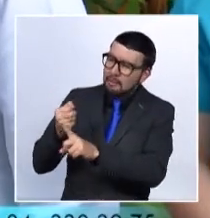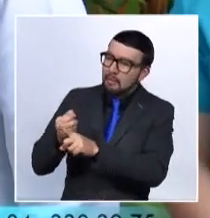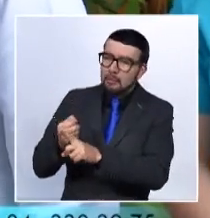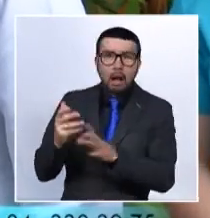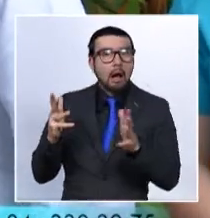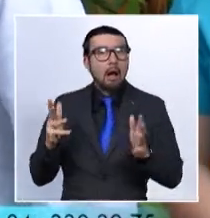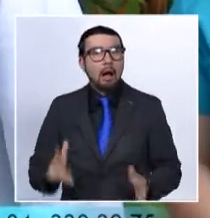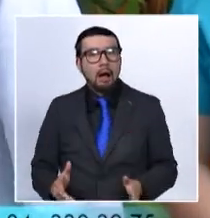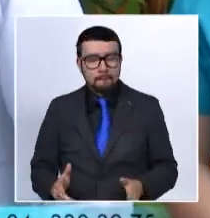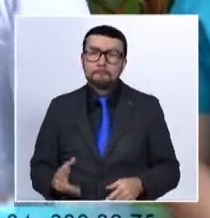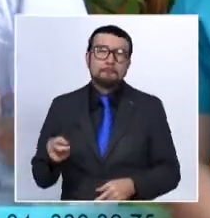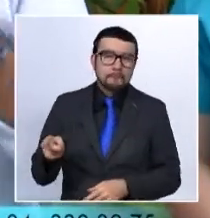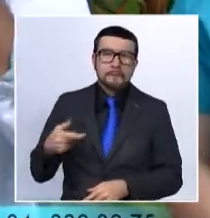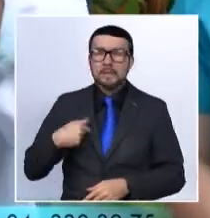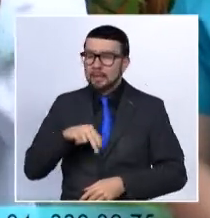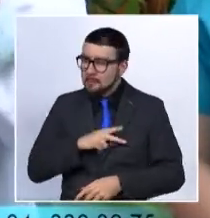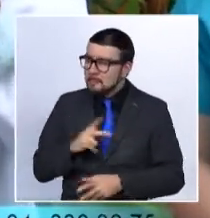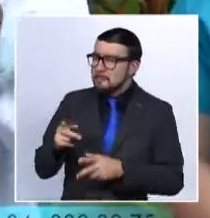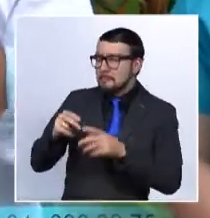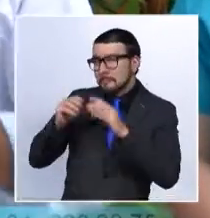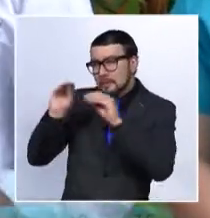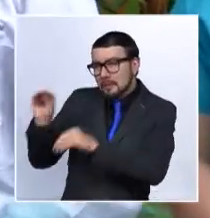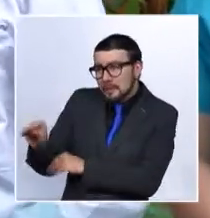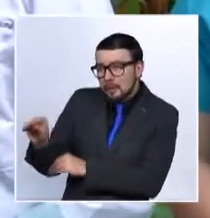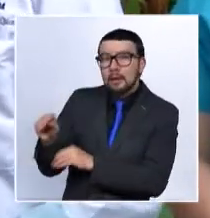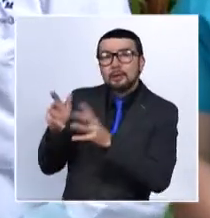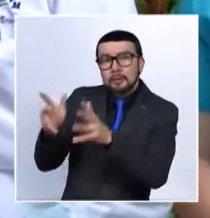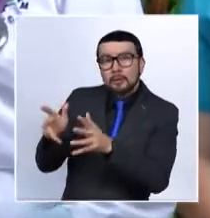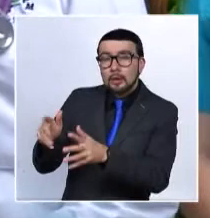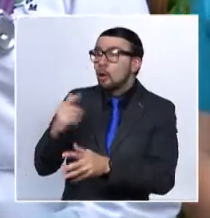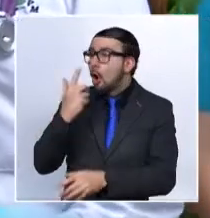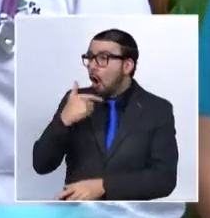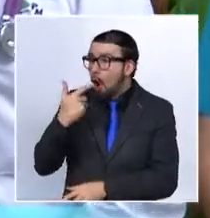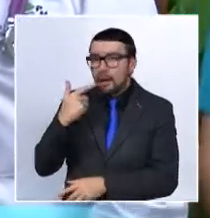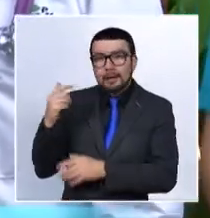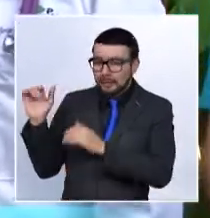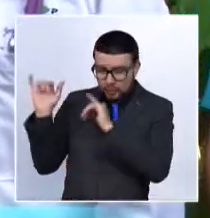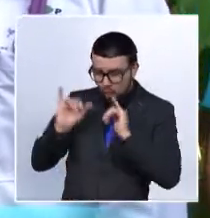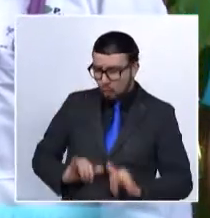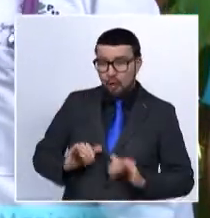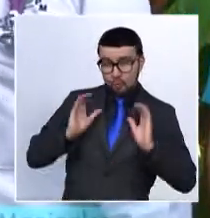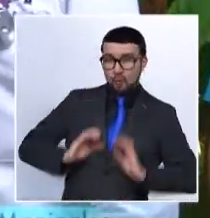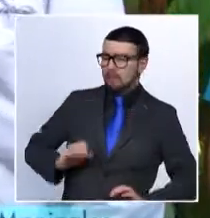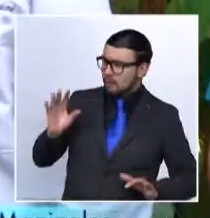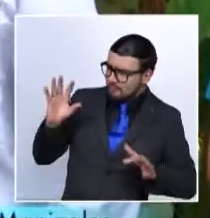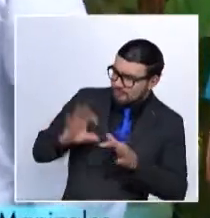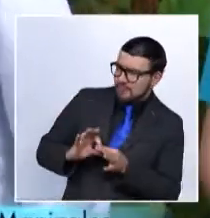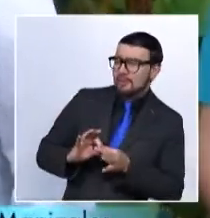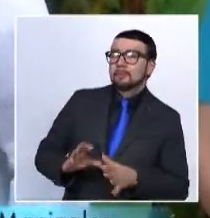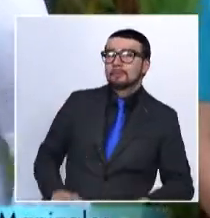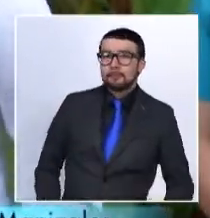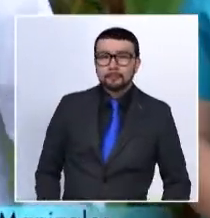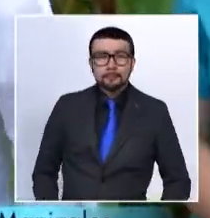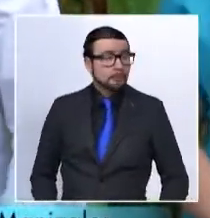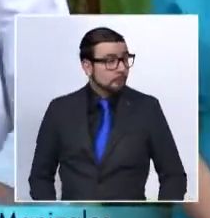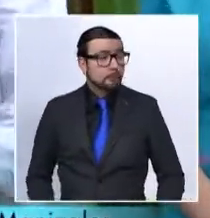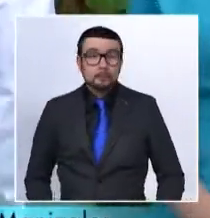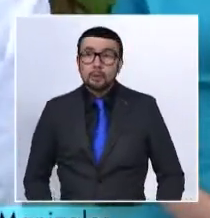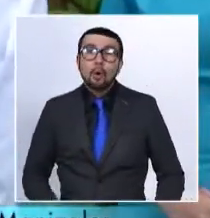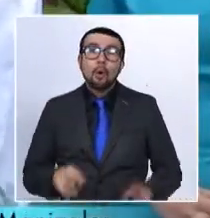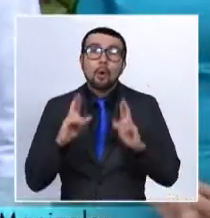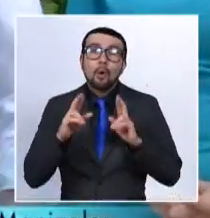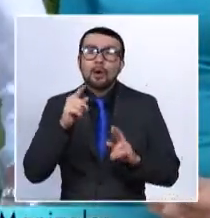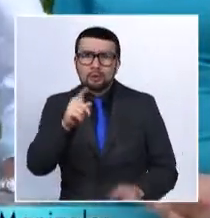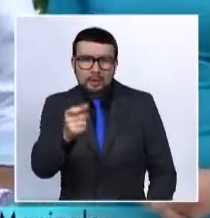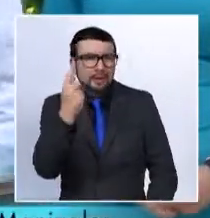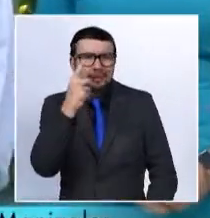es educar que la boca hace parte del cuerpo. Si ustedes llegan a entender esto, y ojalá tantos profesionales de la